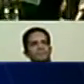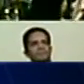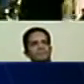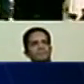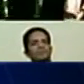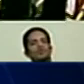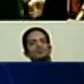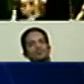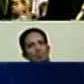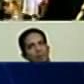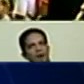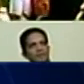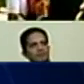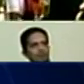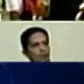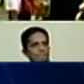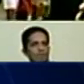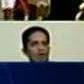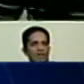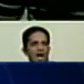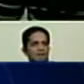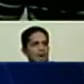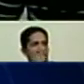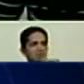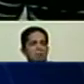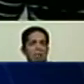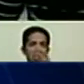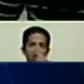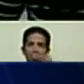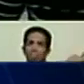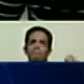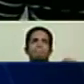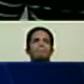nuestra fuerza y nuestro poder es invisible.